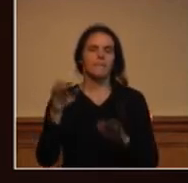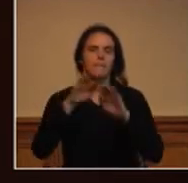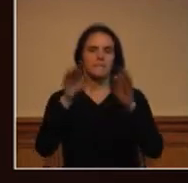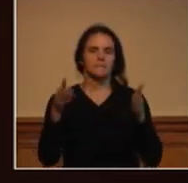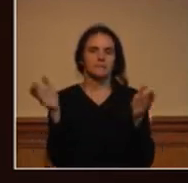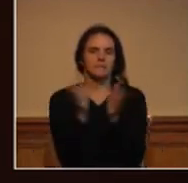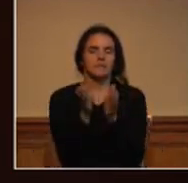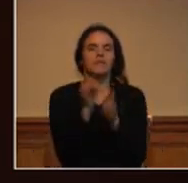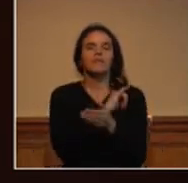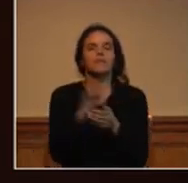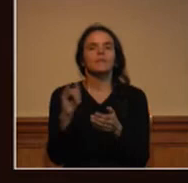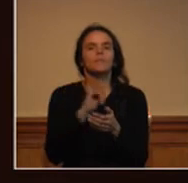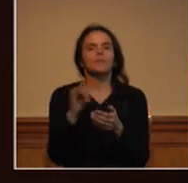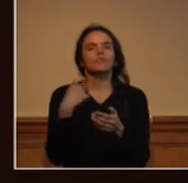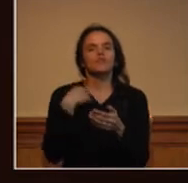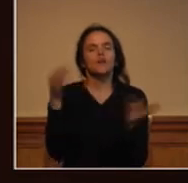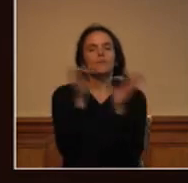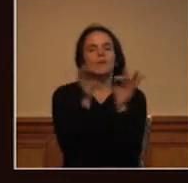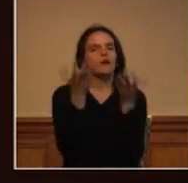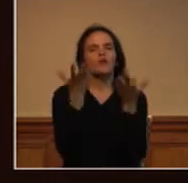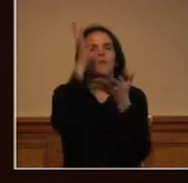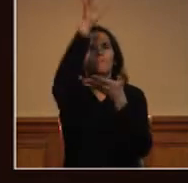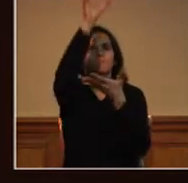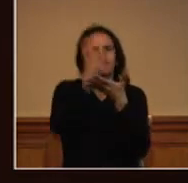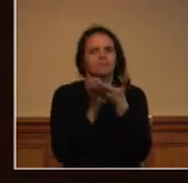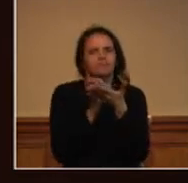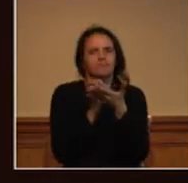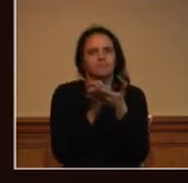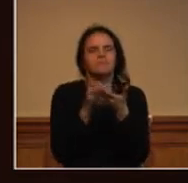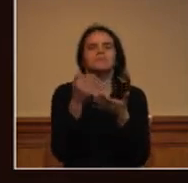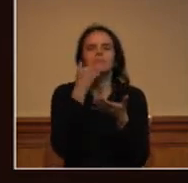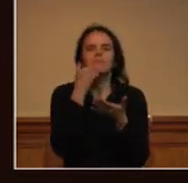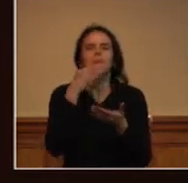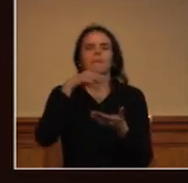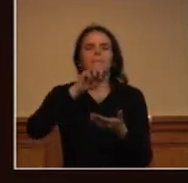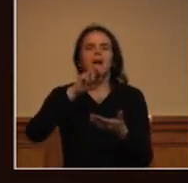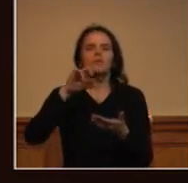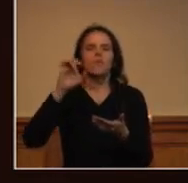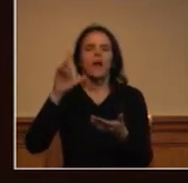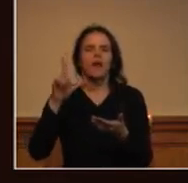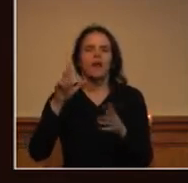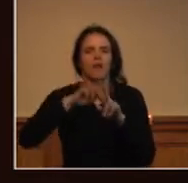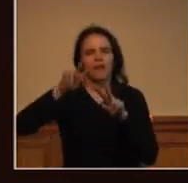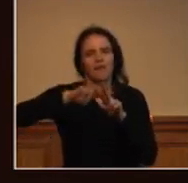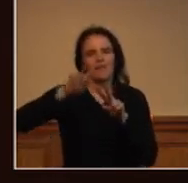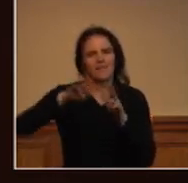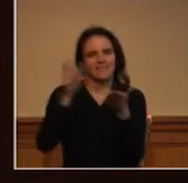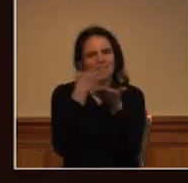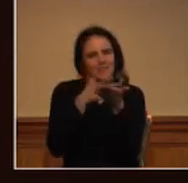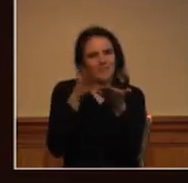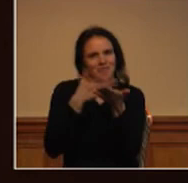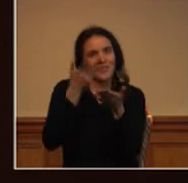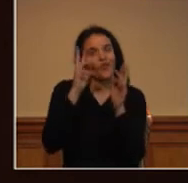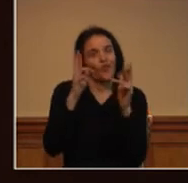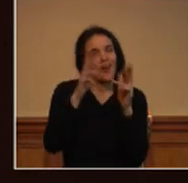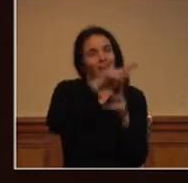ver todo lo que es la descarga de esta aplicación y el manual también que desarrollamos, que esperamos que lo lean.